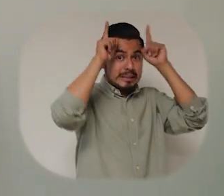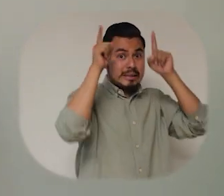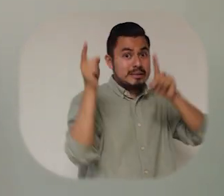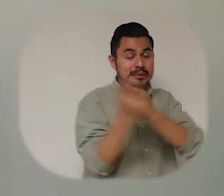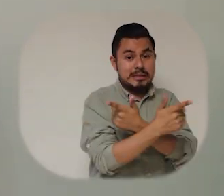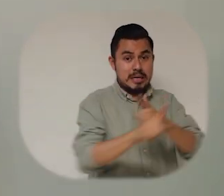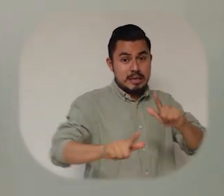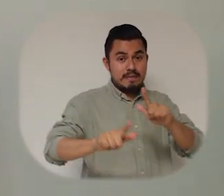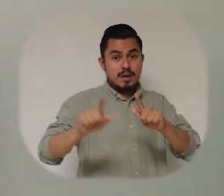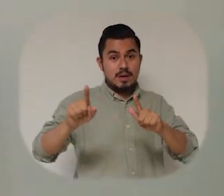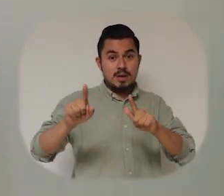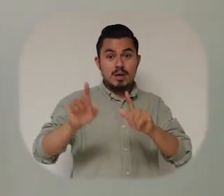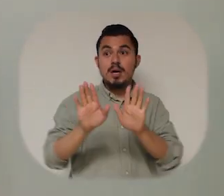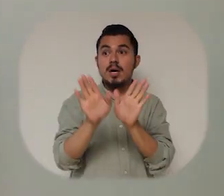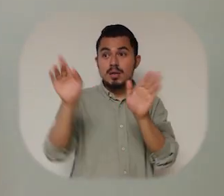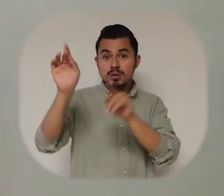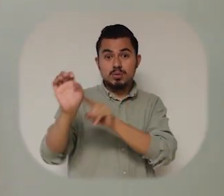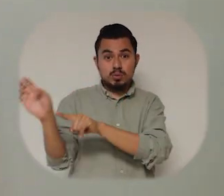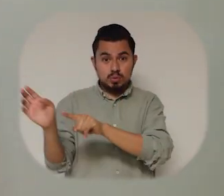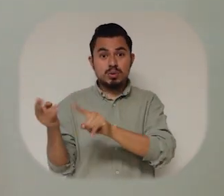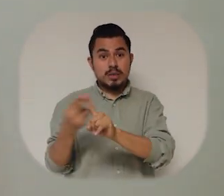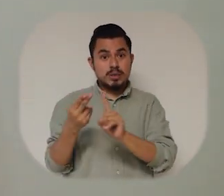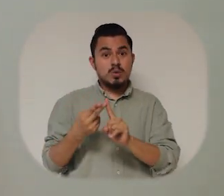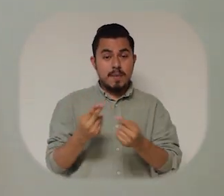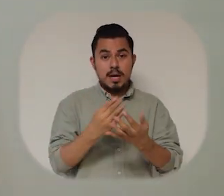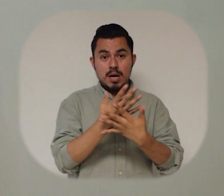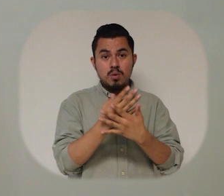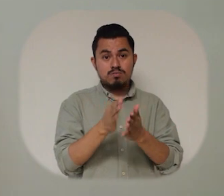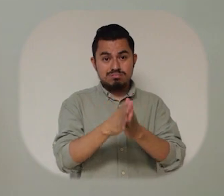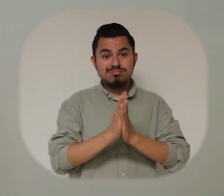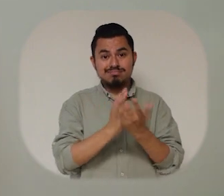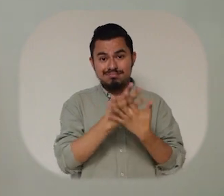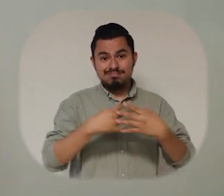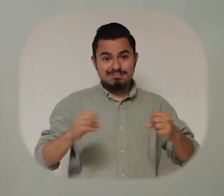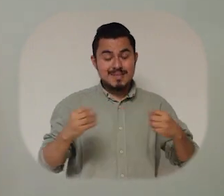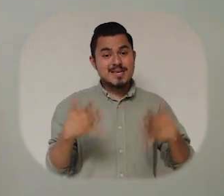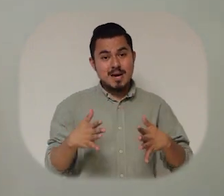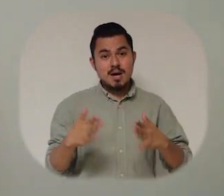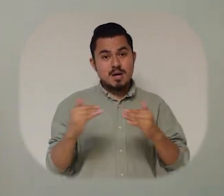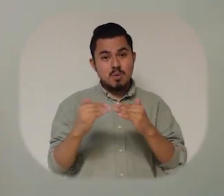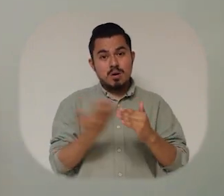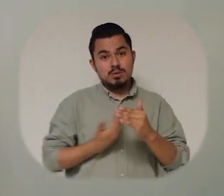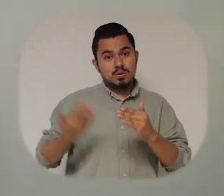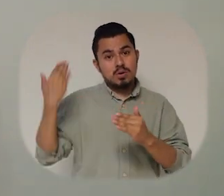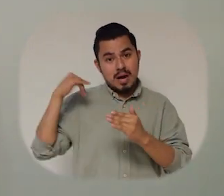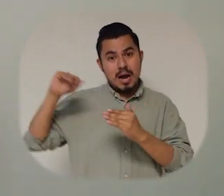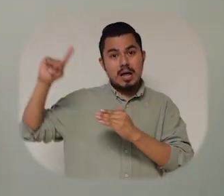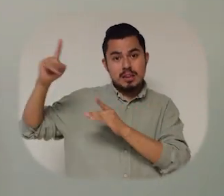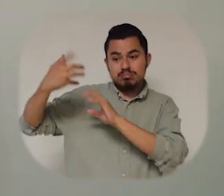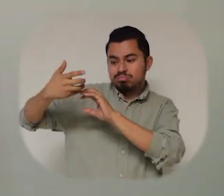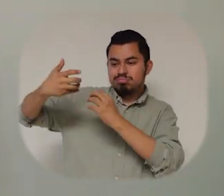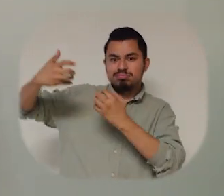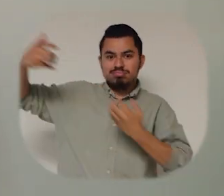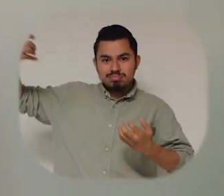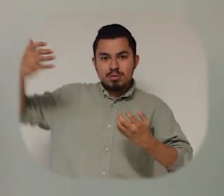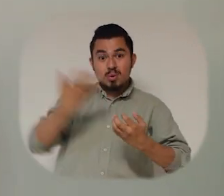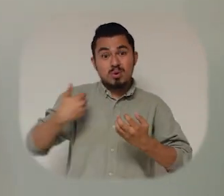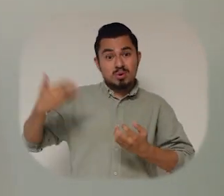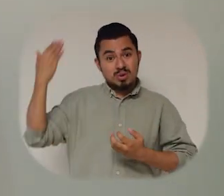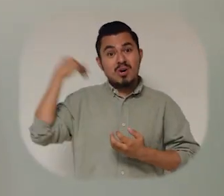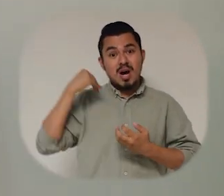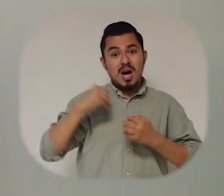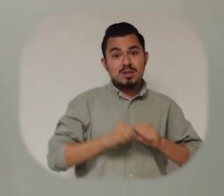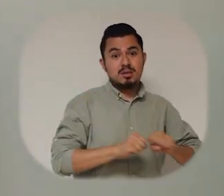también nosotros que estábamos separados de Dios, que estábamos muertos, fuimos reconciliados con Dios y esta vida